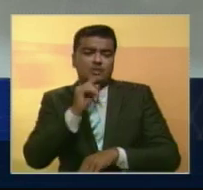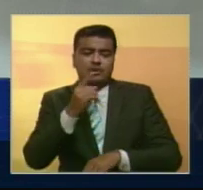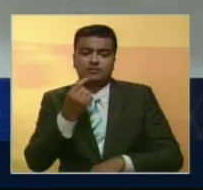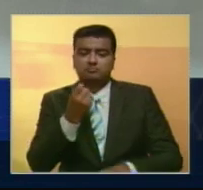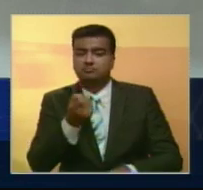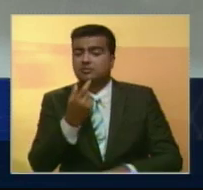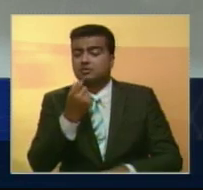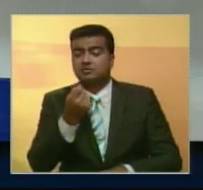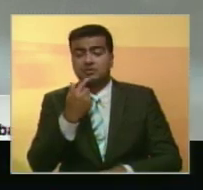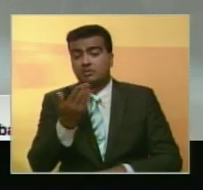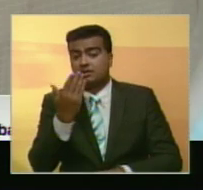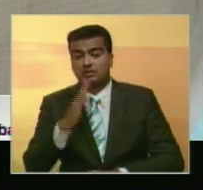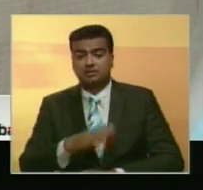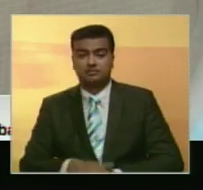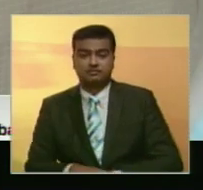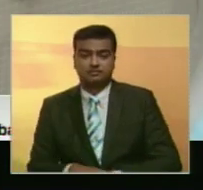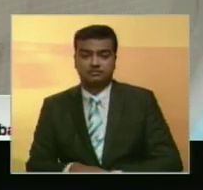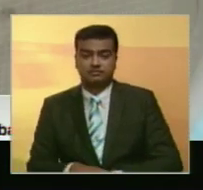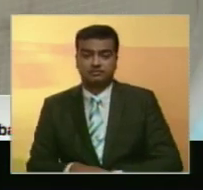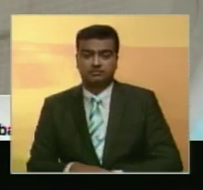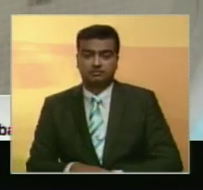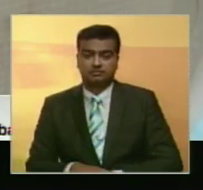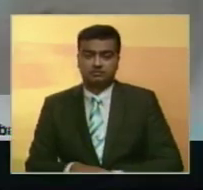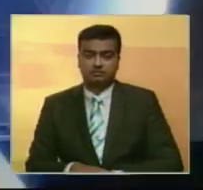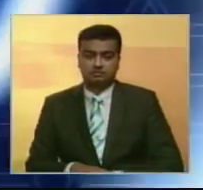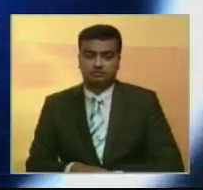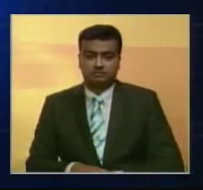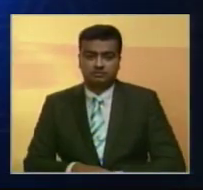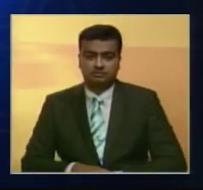tratamiento específico para curar esta enfermedad.